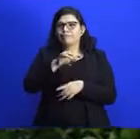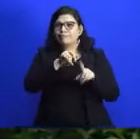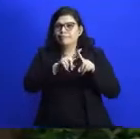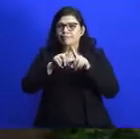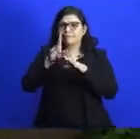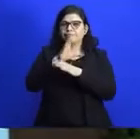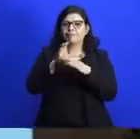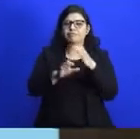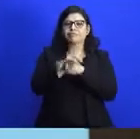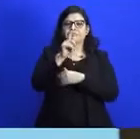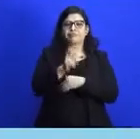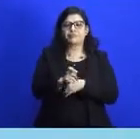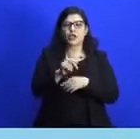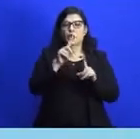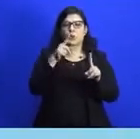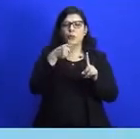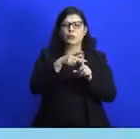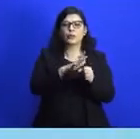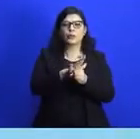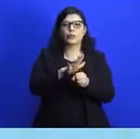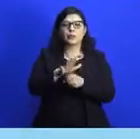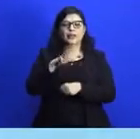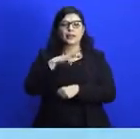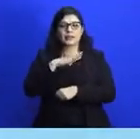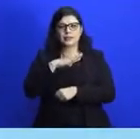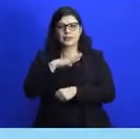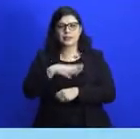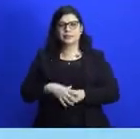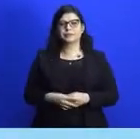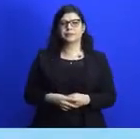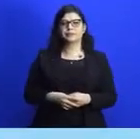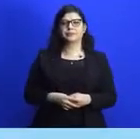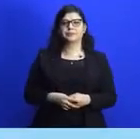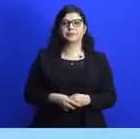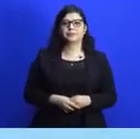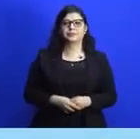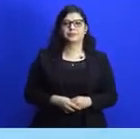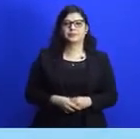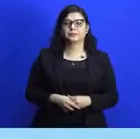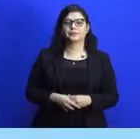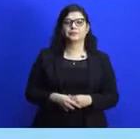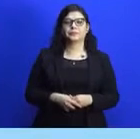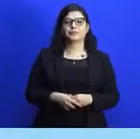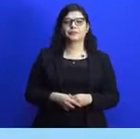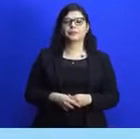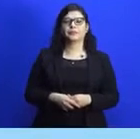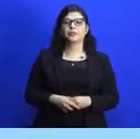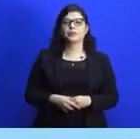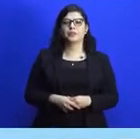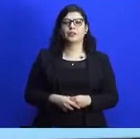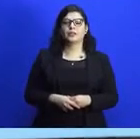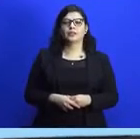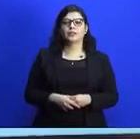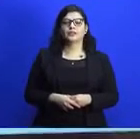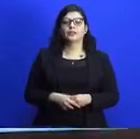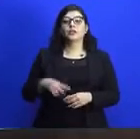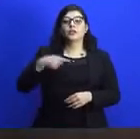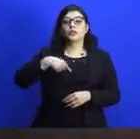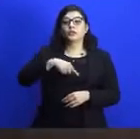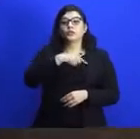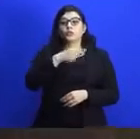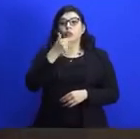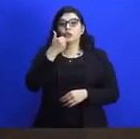nuestro propósito empieza hablando, nosotros ahorramos dinero a la gente